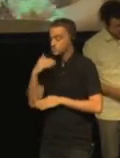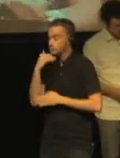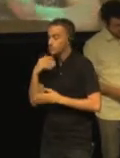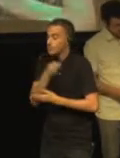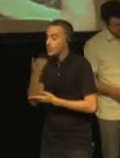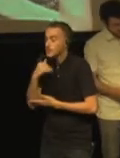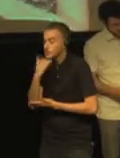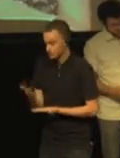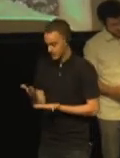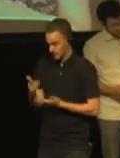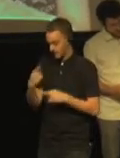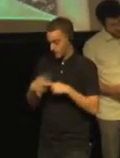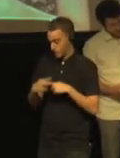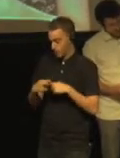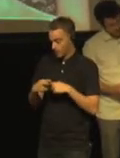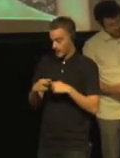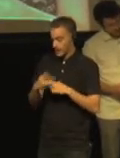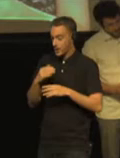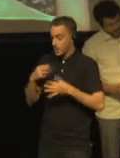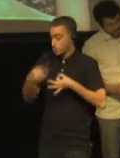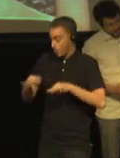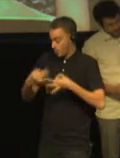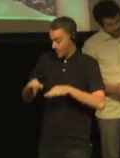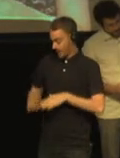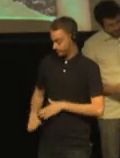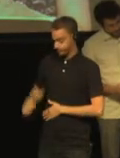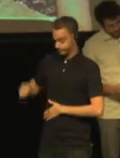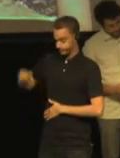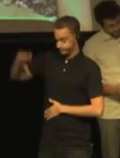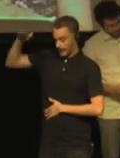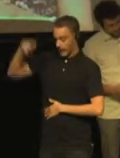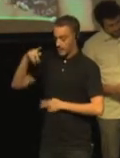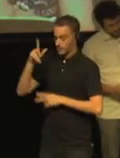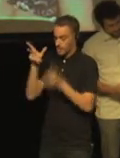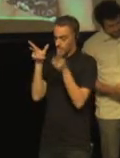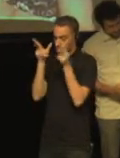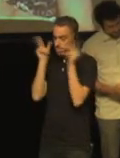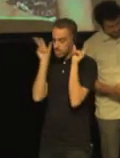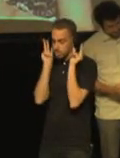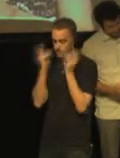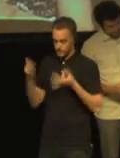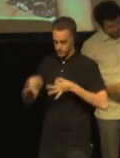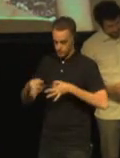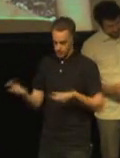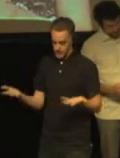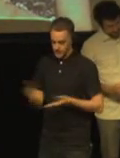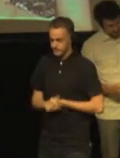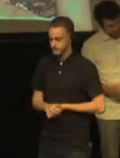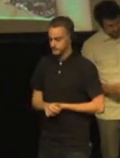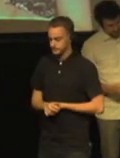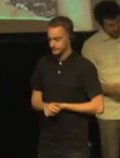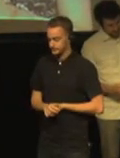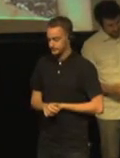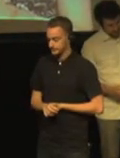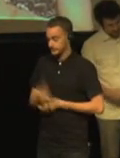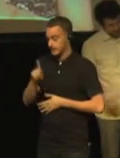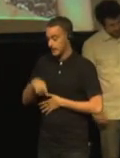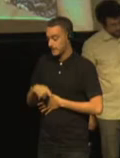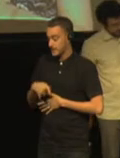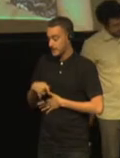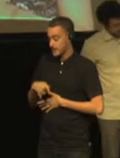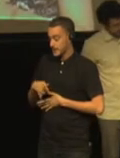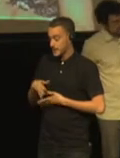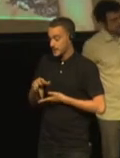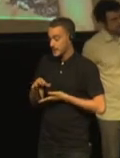del envejecimiento. También quizás la sordo ceguera es ignorada por nuestros suministradores de asistencia